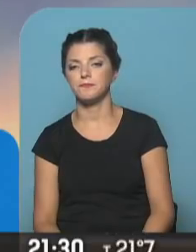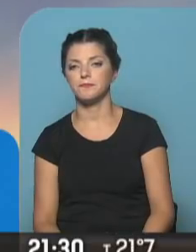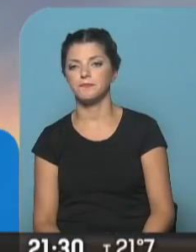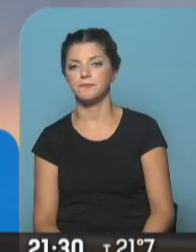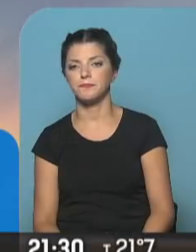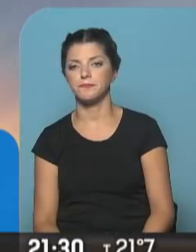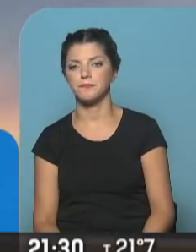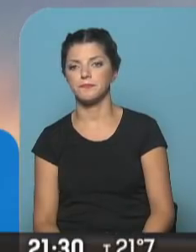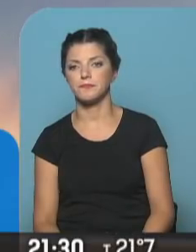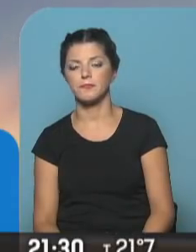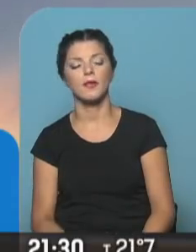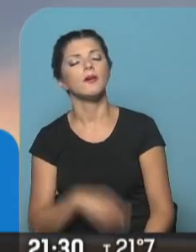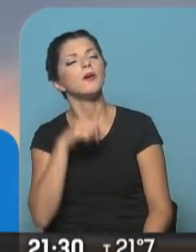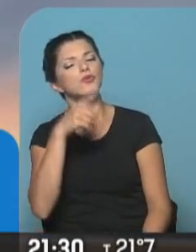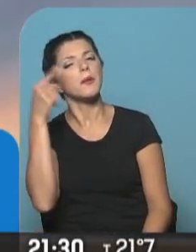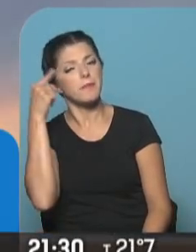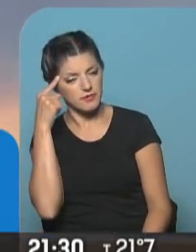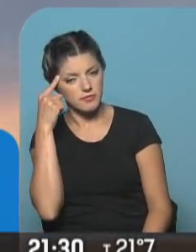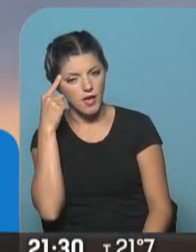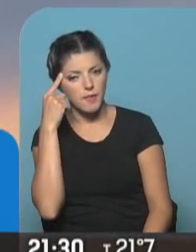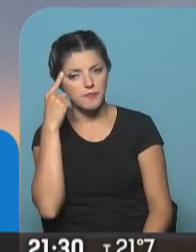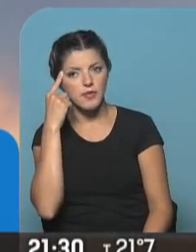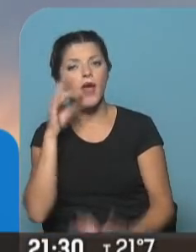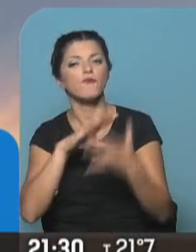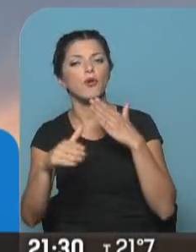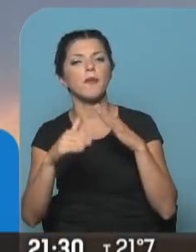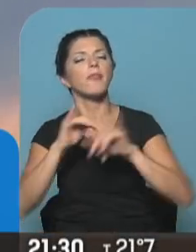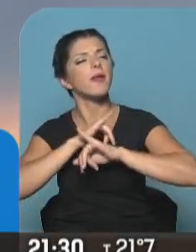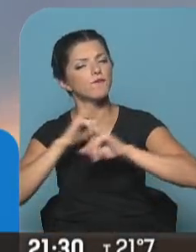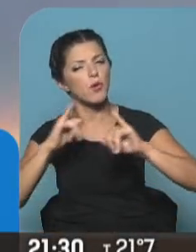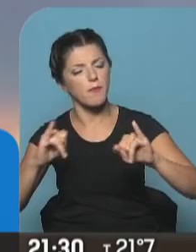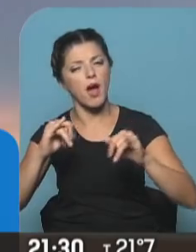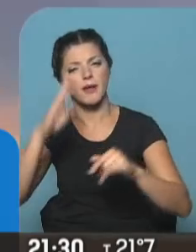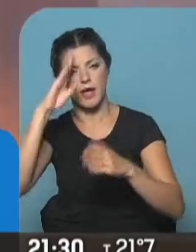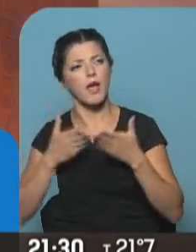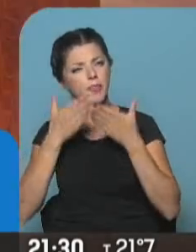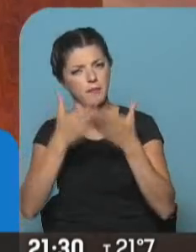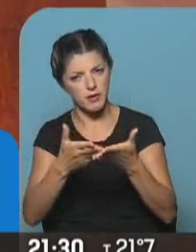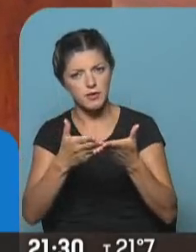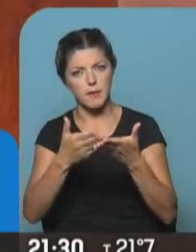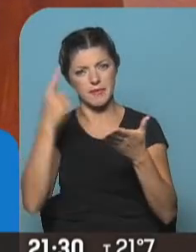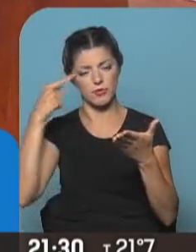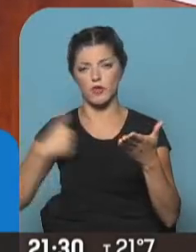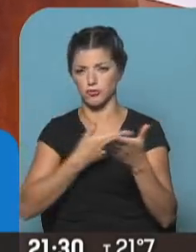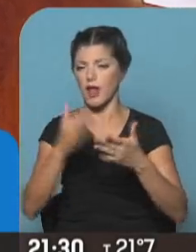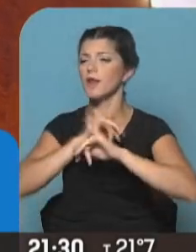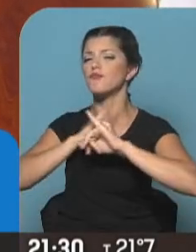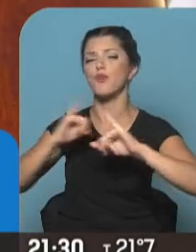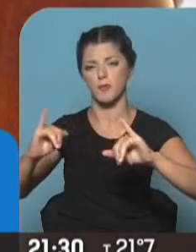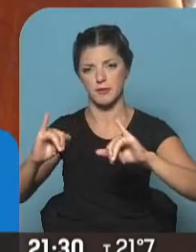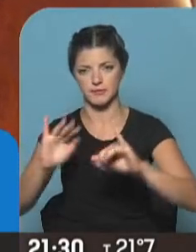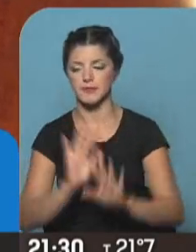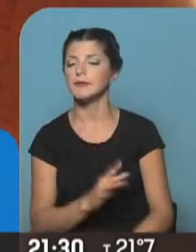¿Cómo analiza la comunicación que hemos tenido, la comunicación que se ha manejado desde la Armada hacia la población? Bueno, primero, claramente hay que